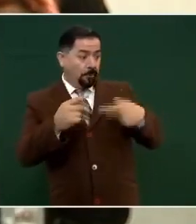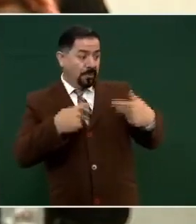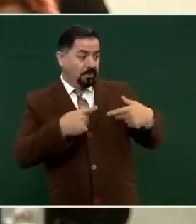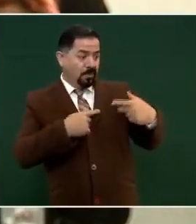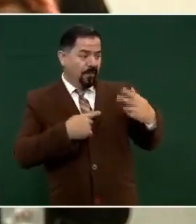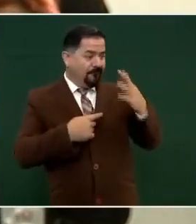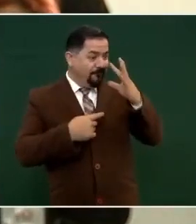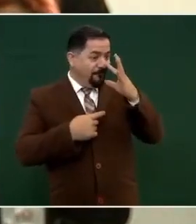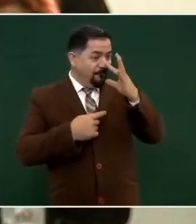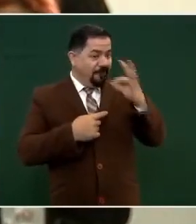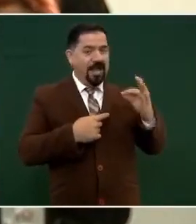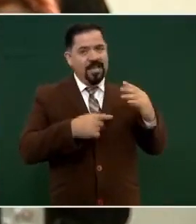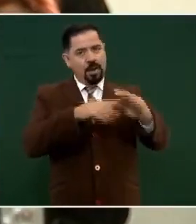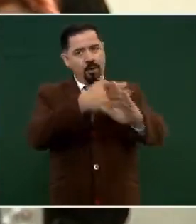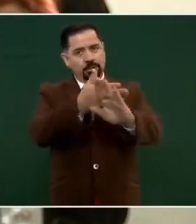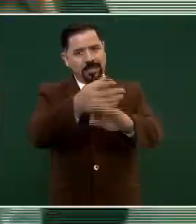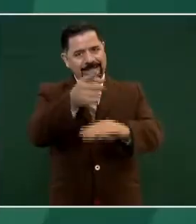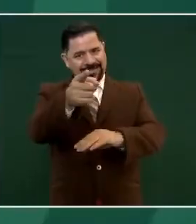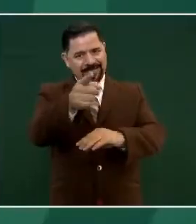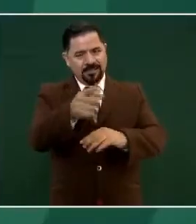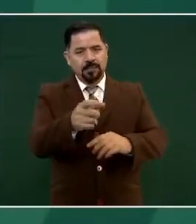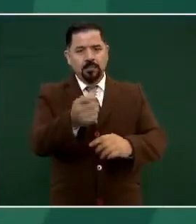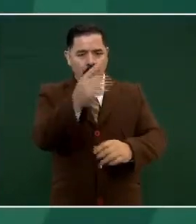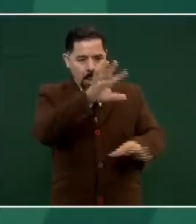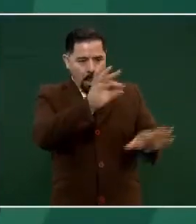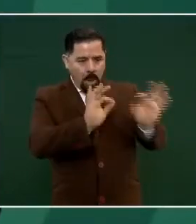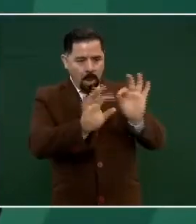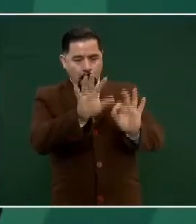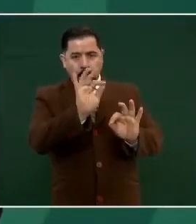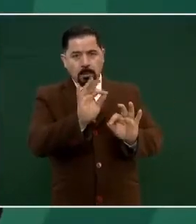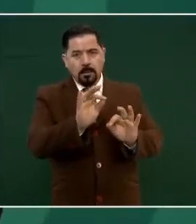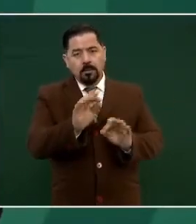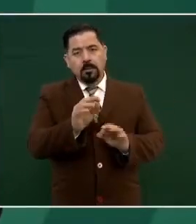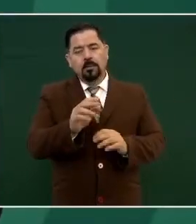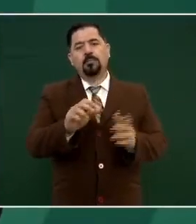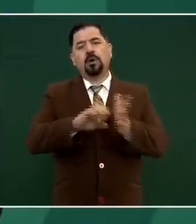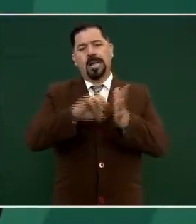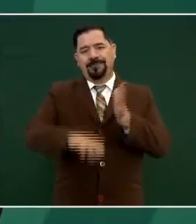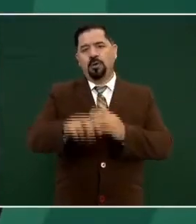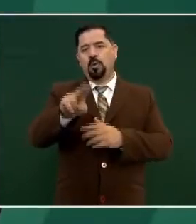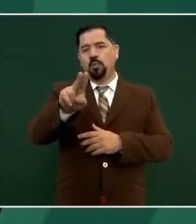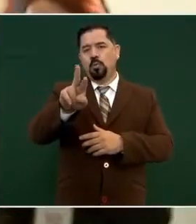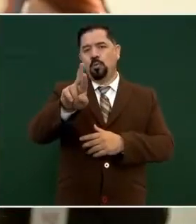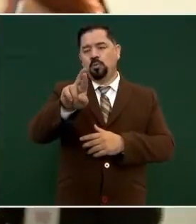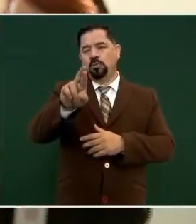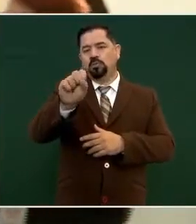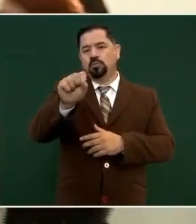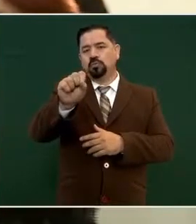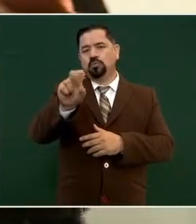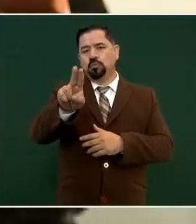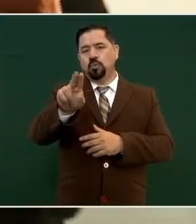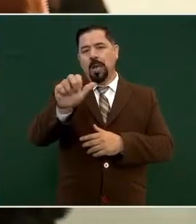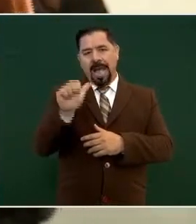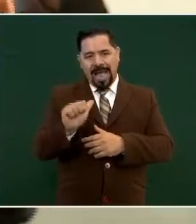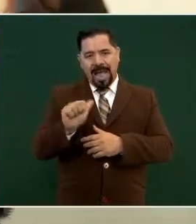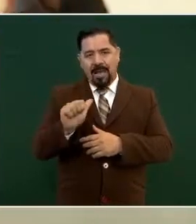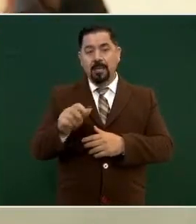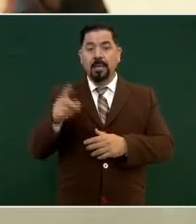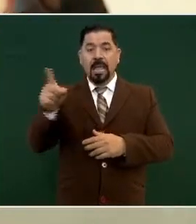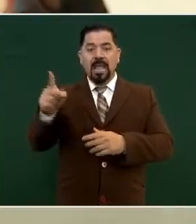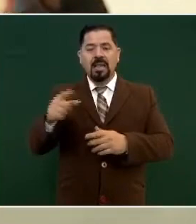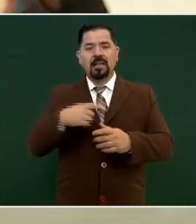Algunos de esos que ha elegido para ciertos puestos. Sí, pero no falla Ursúa, que se ha convertido en un golpeador desde los